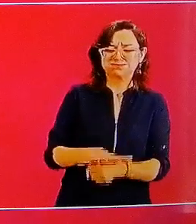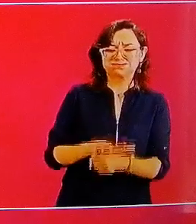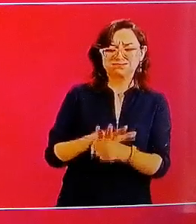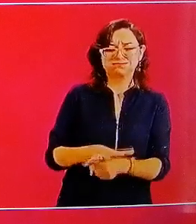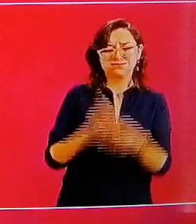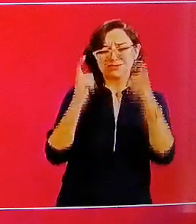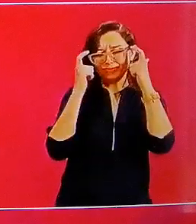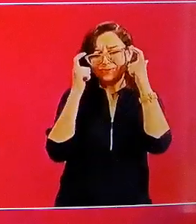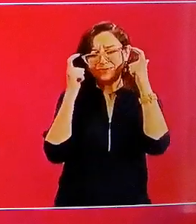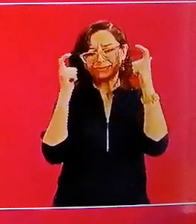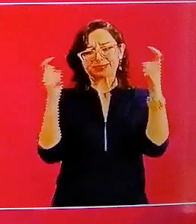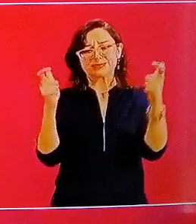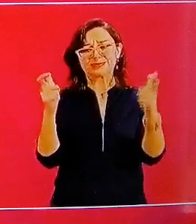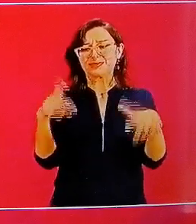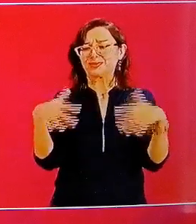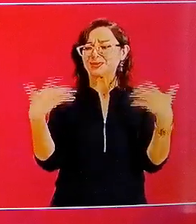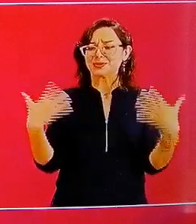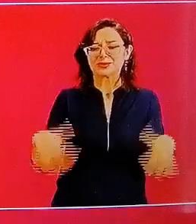terrible,